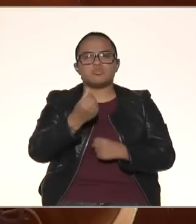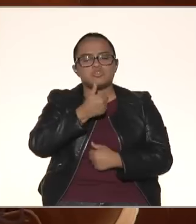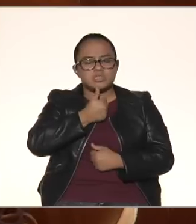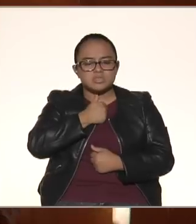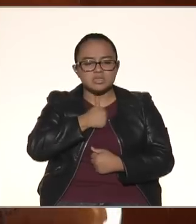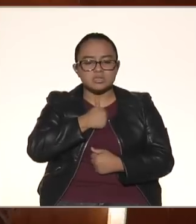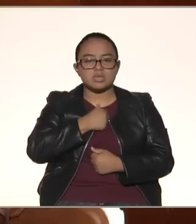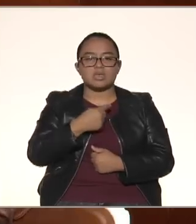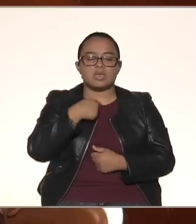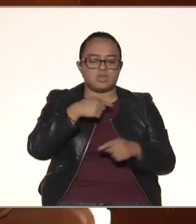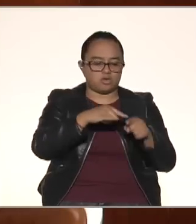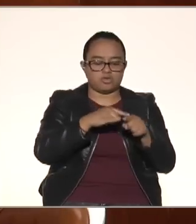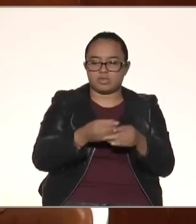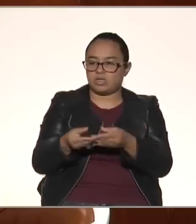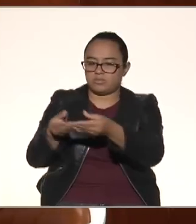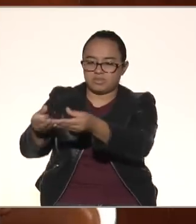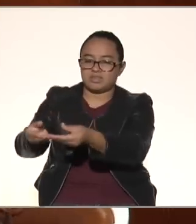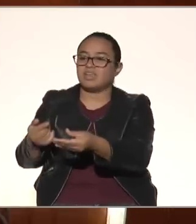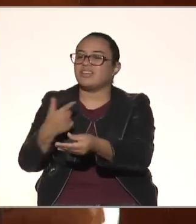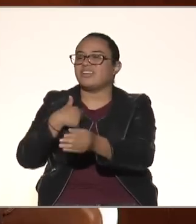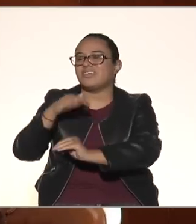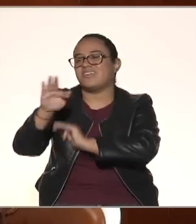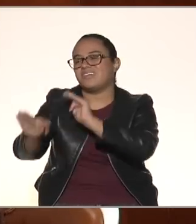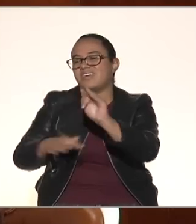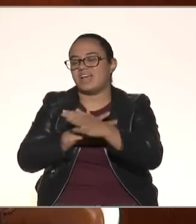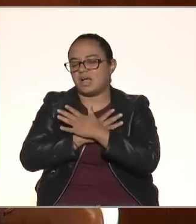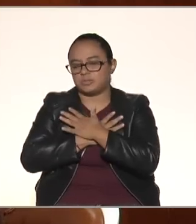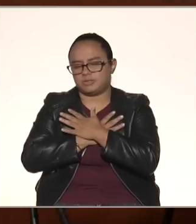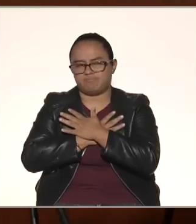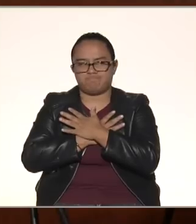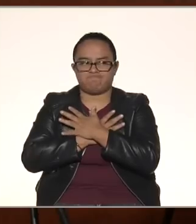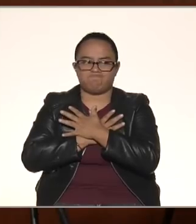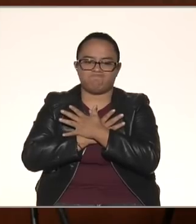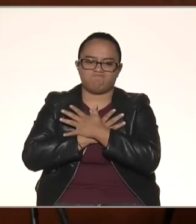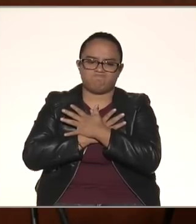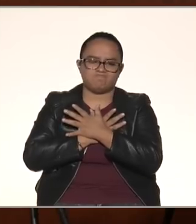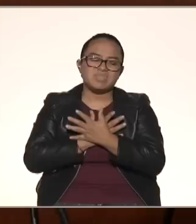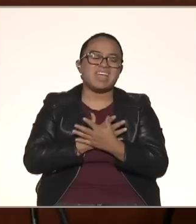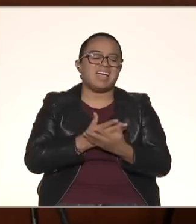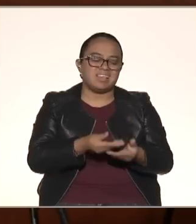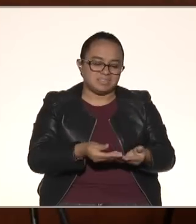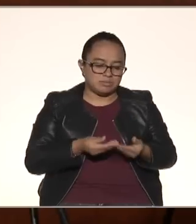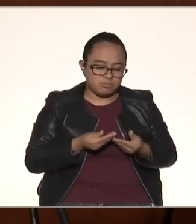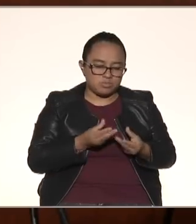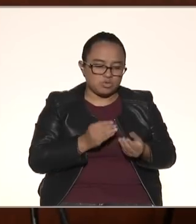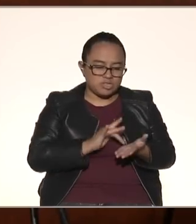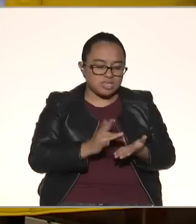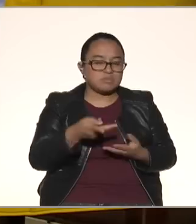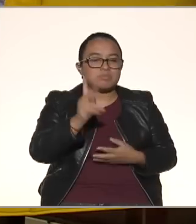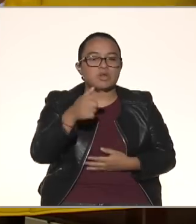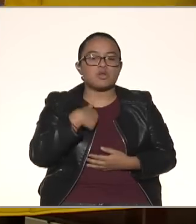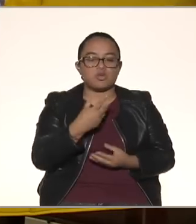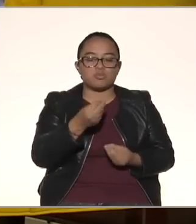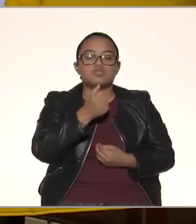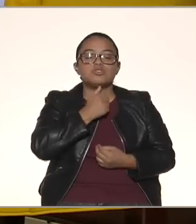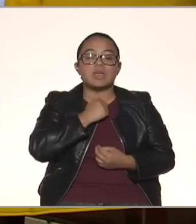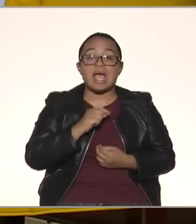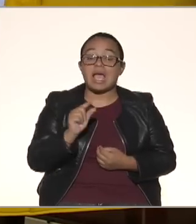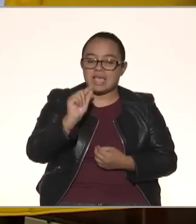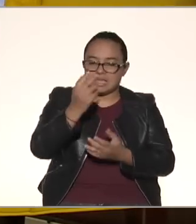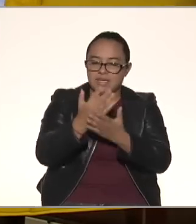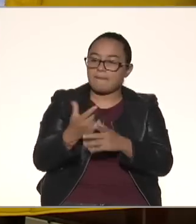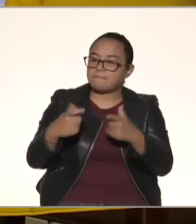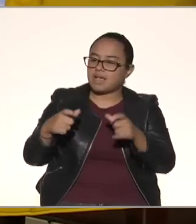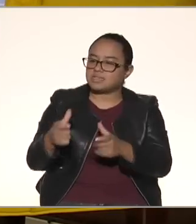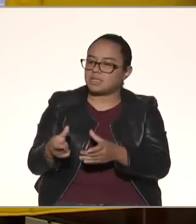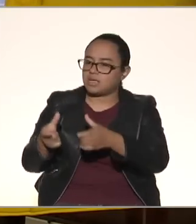y yo le preparo un sándwich, le digo, mira, es con todo mi amor, me va a decir, pues muchas gracias, ¿por qué crees que tengo mucha sed? Ah, aguántame tantito, le traigo un